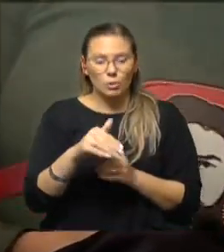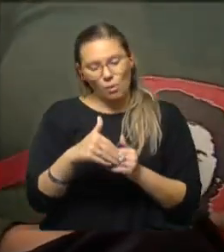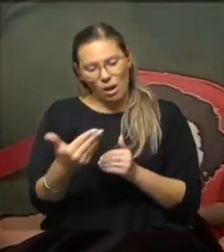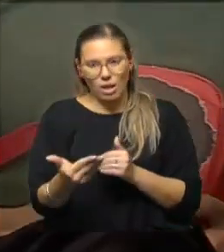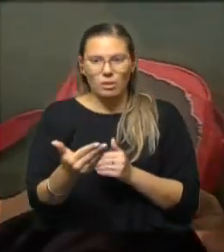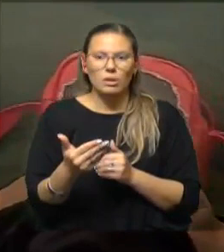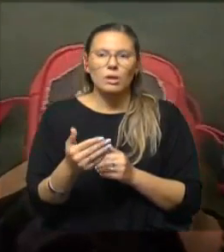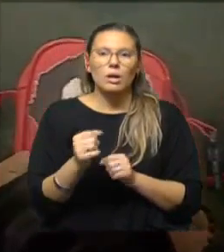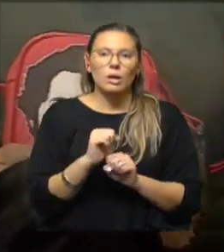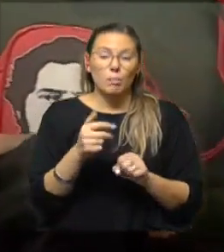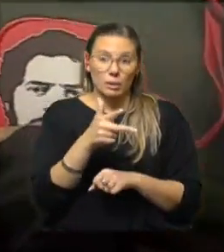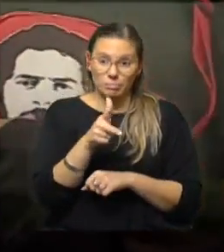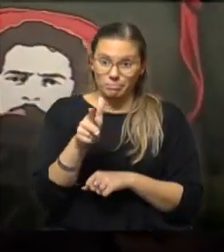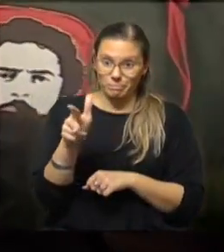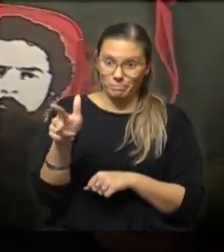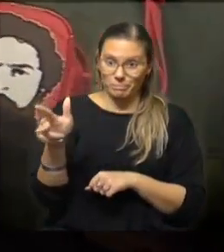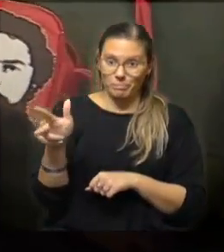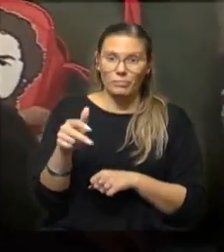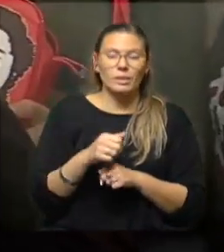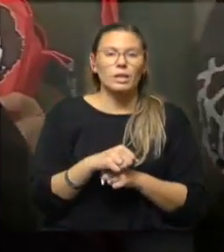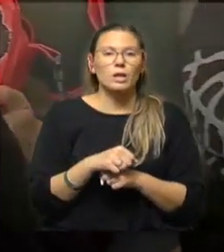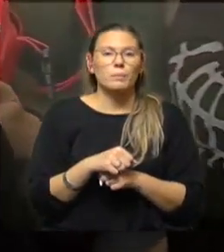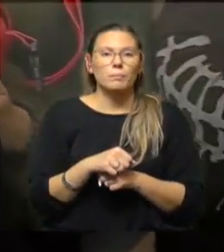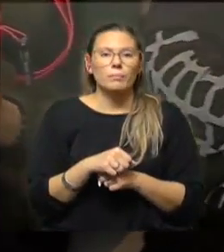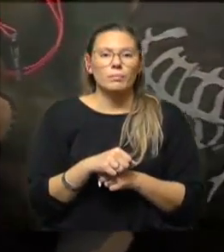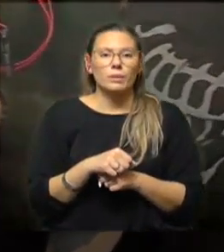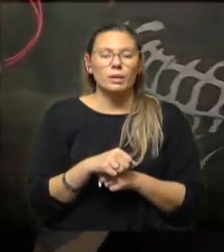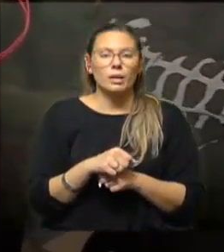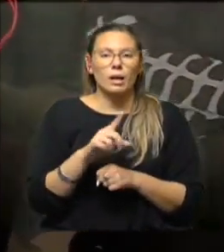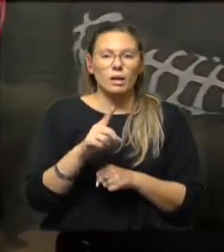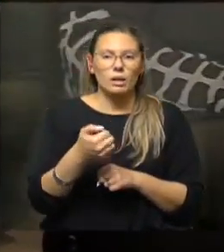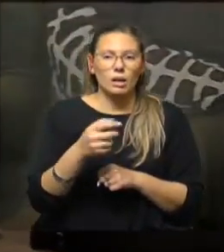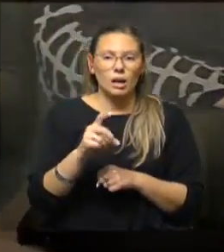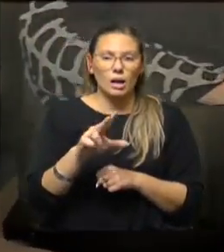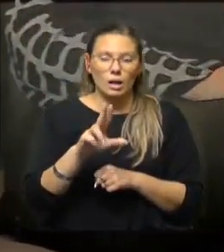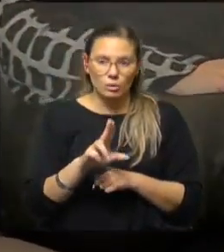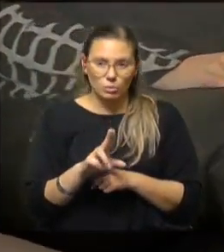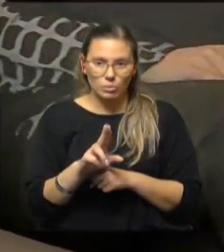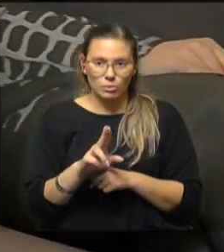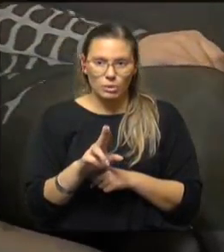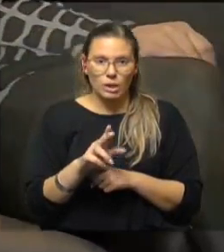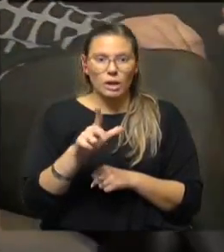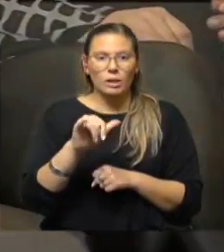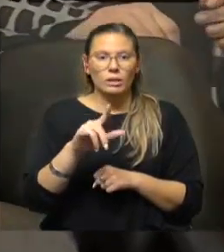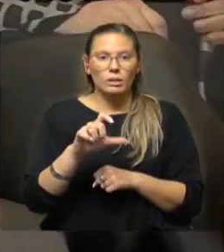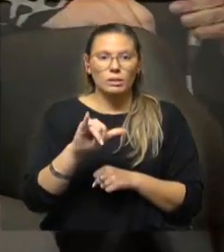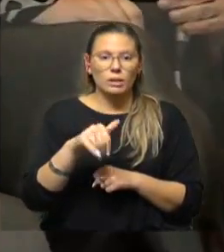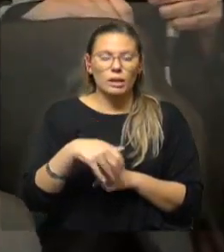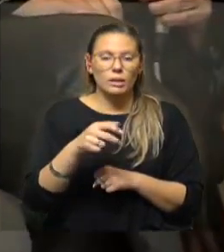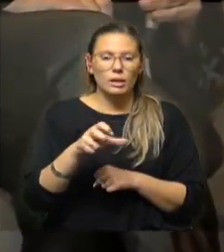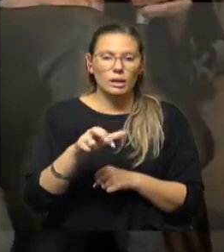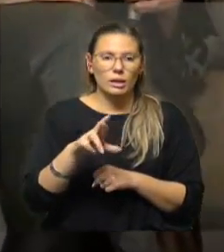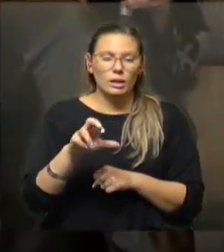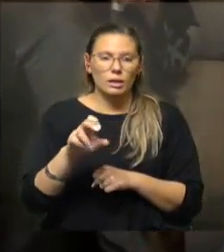costadito, quizás las pueden ir enfocando. Tenemos a María Gadú, a Liliana Herrero y a